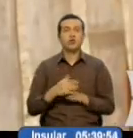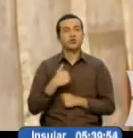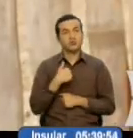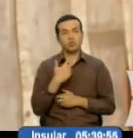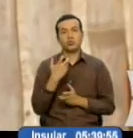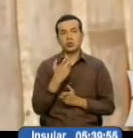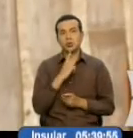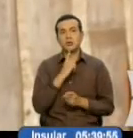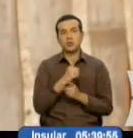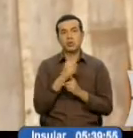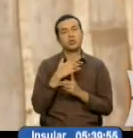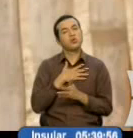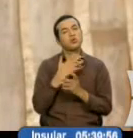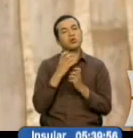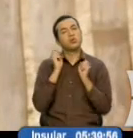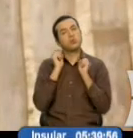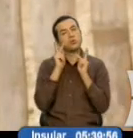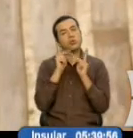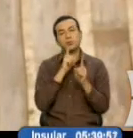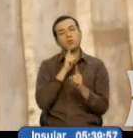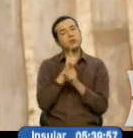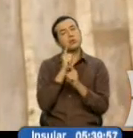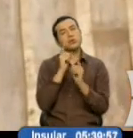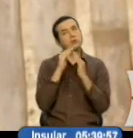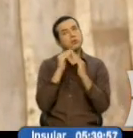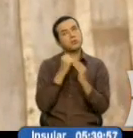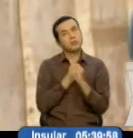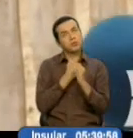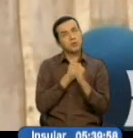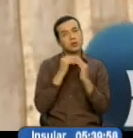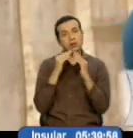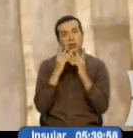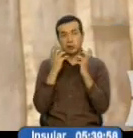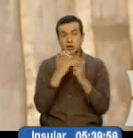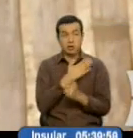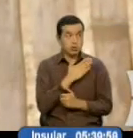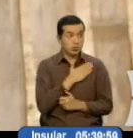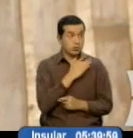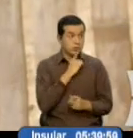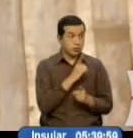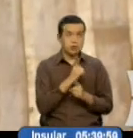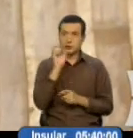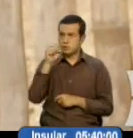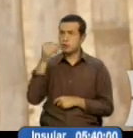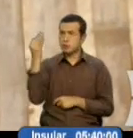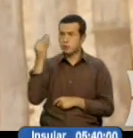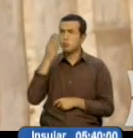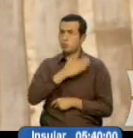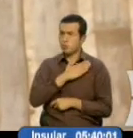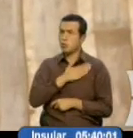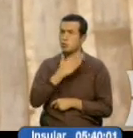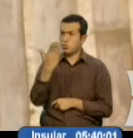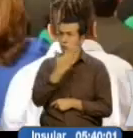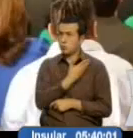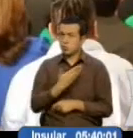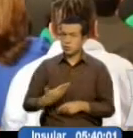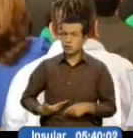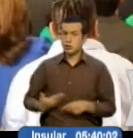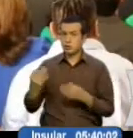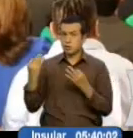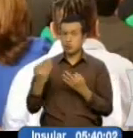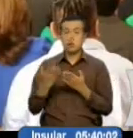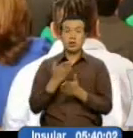que haya la oportunidad de tener una casa nueva. ¿Y confía en que sí va a ser, quizás? Claro, sí, yo confío en el presidente.